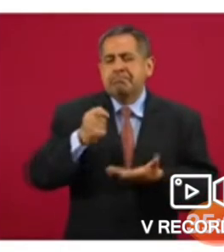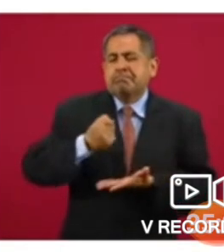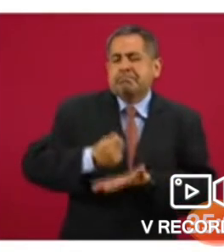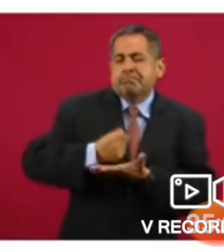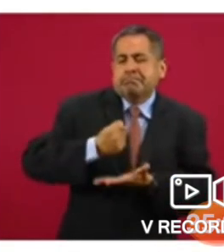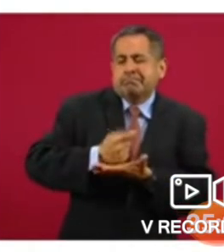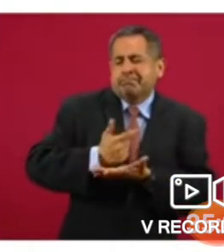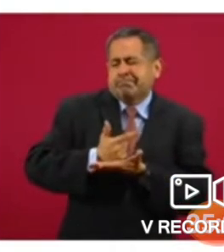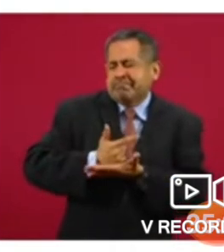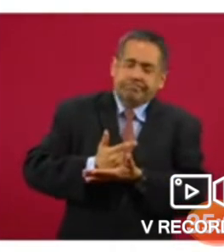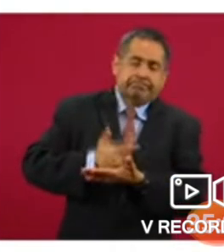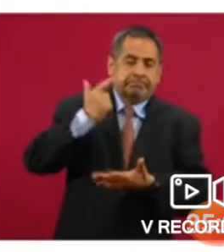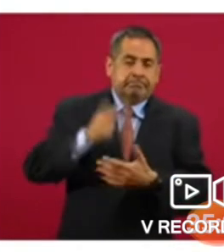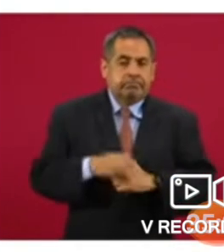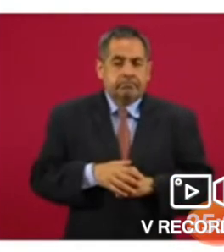intensiva.